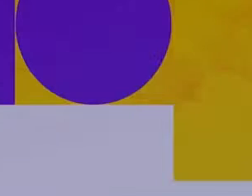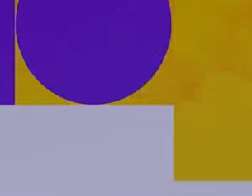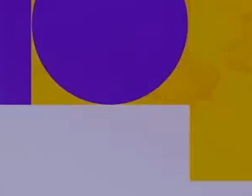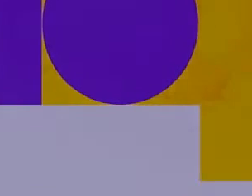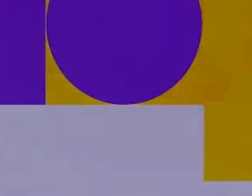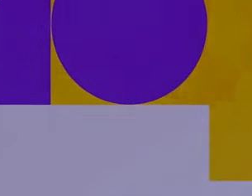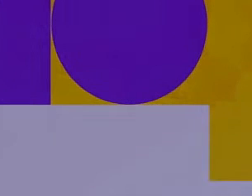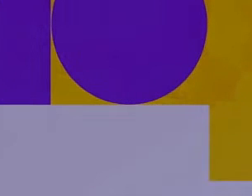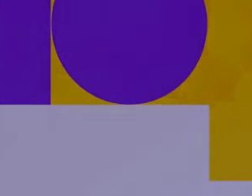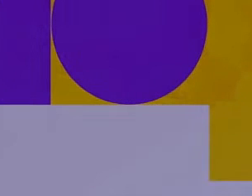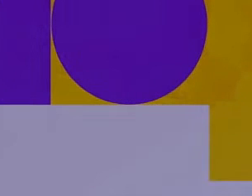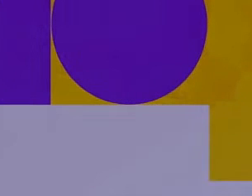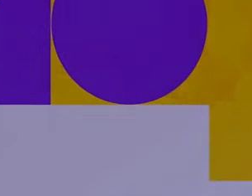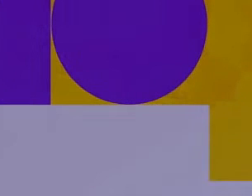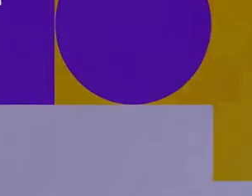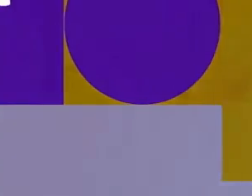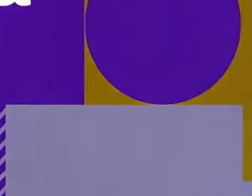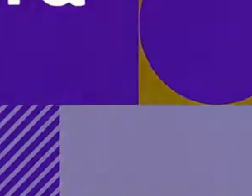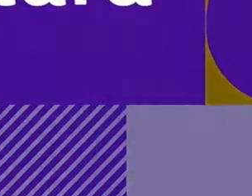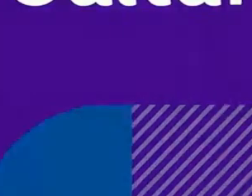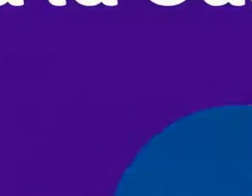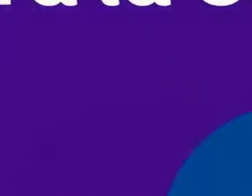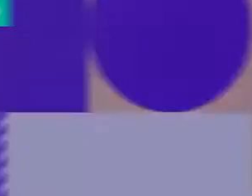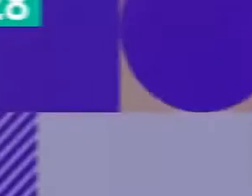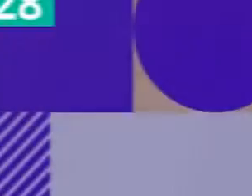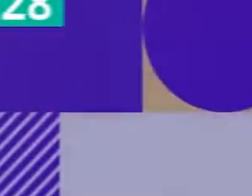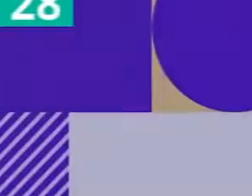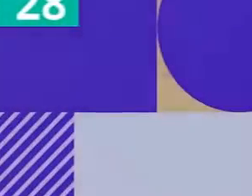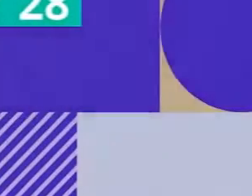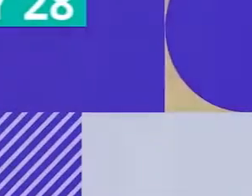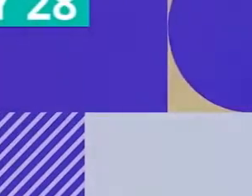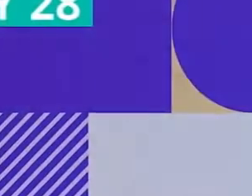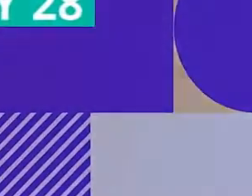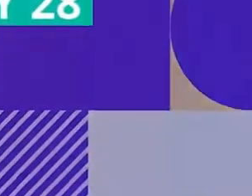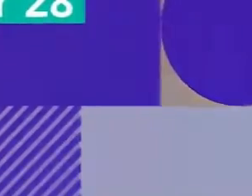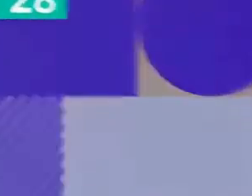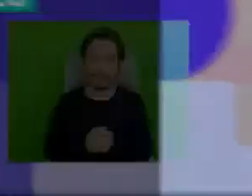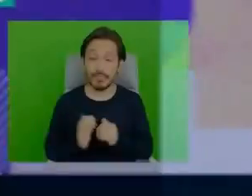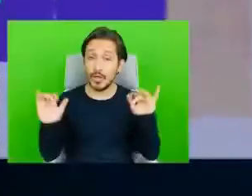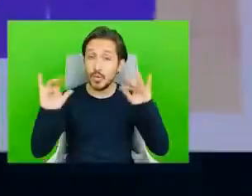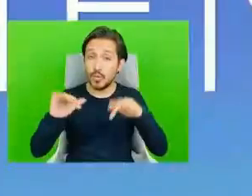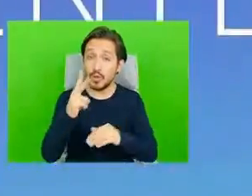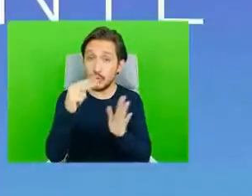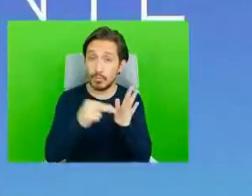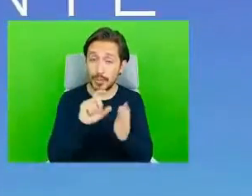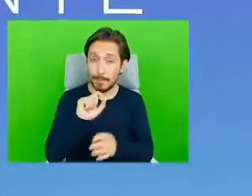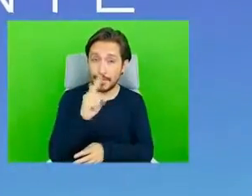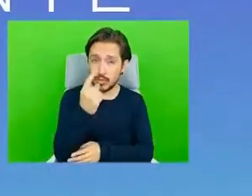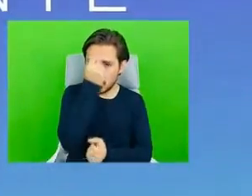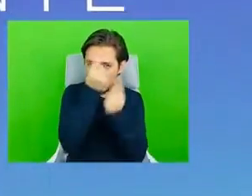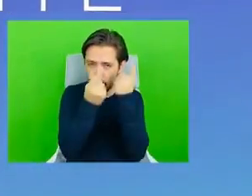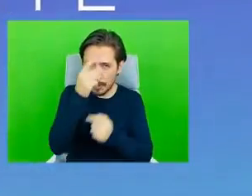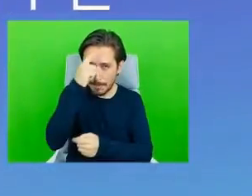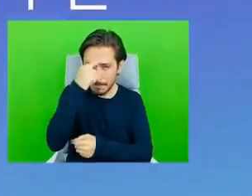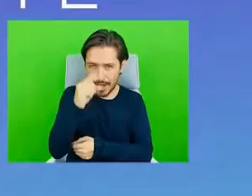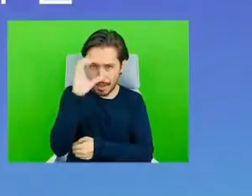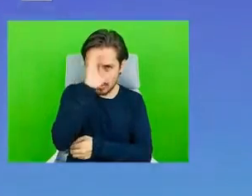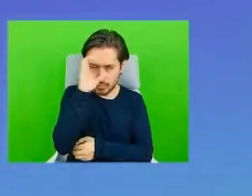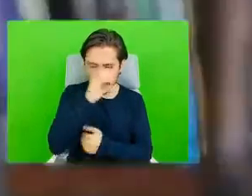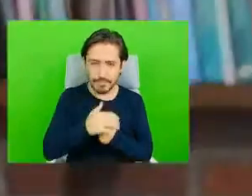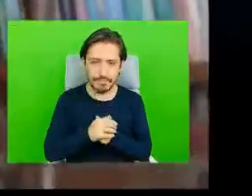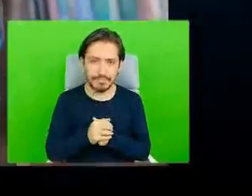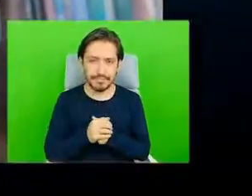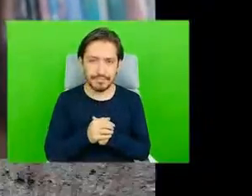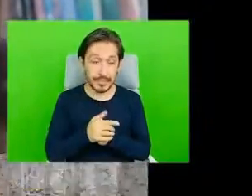Cuentro 2021, innovación para la cultura. Gracias por acompañarnos virtualmente este